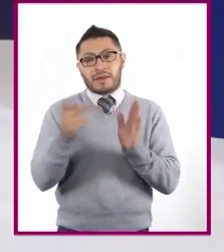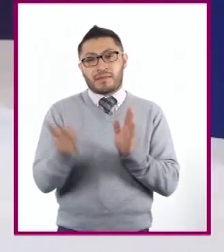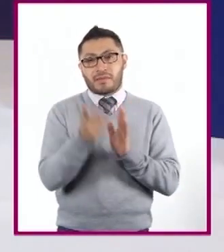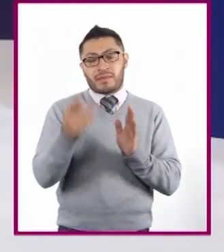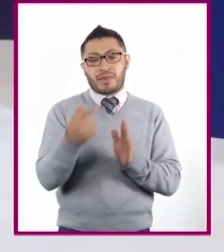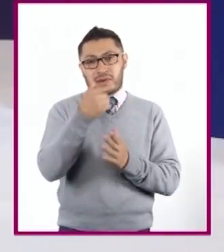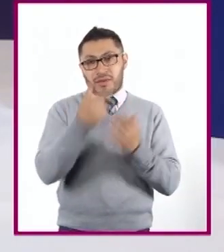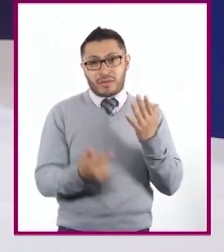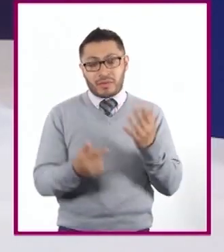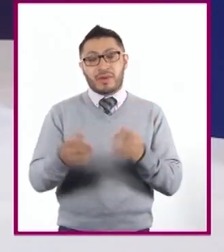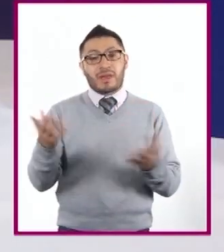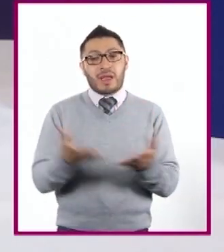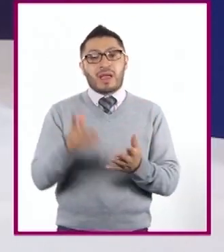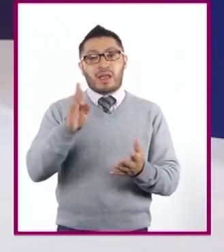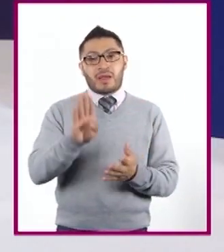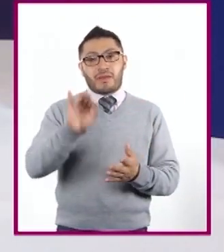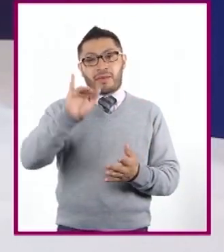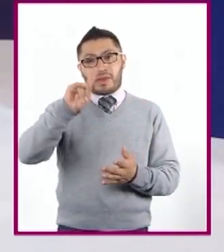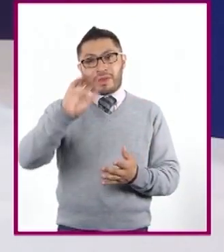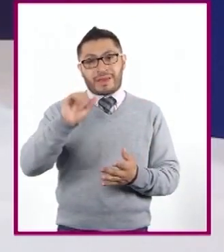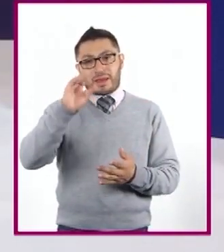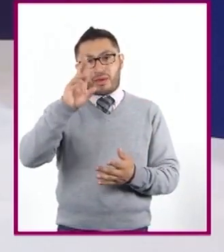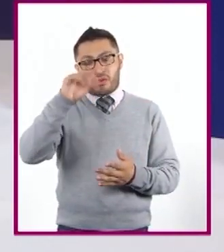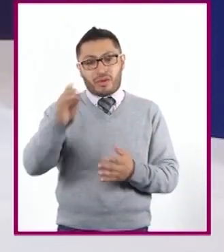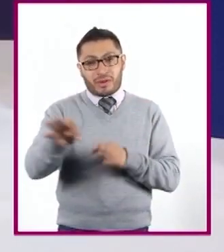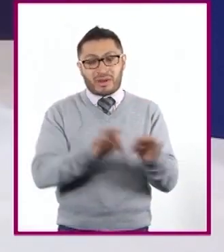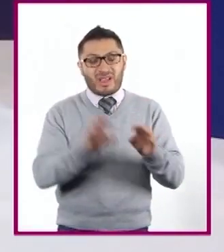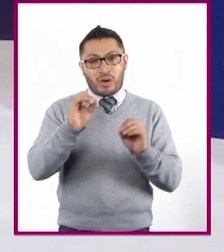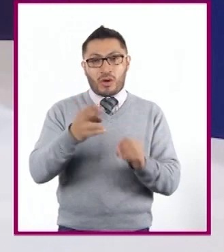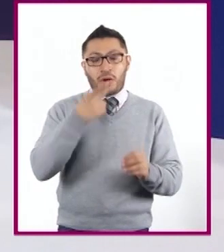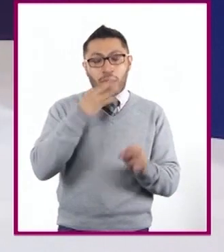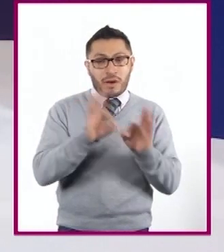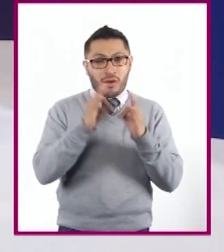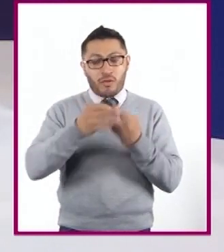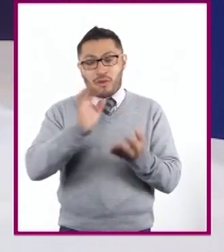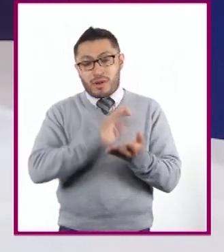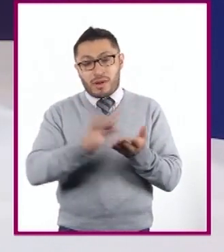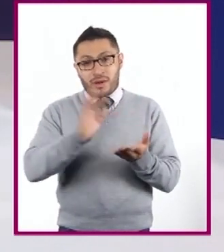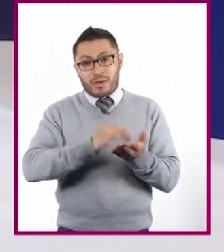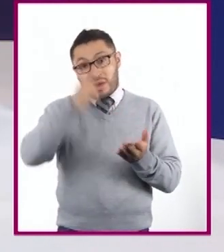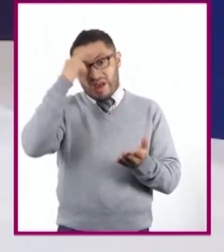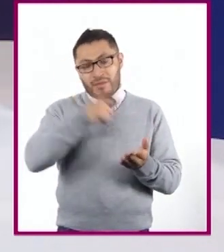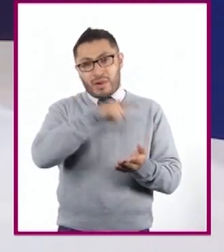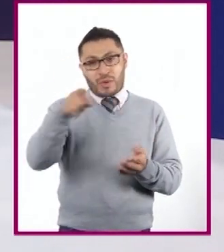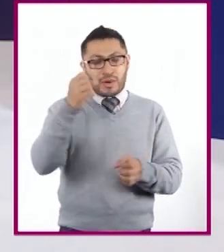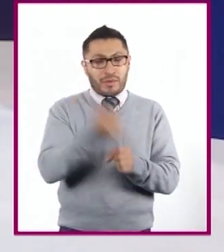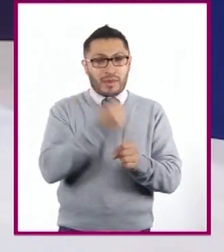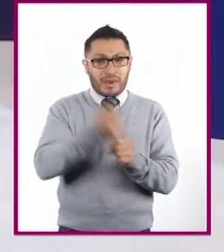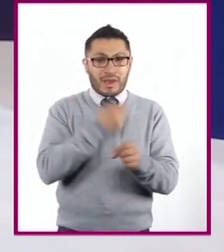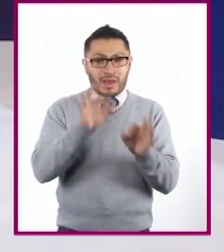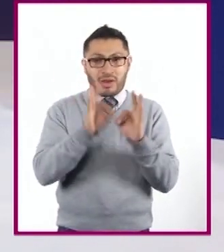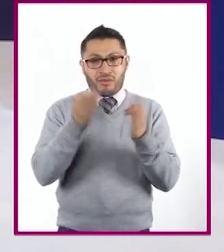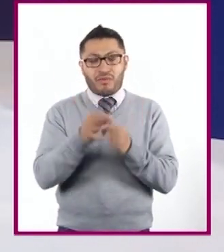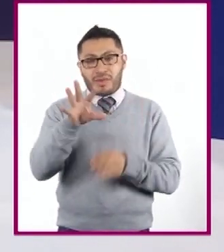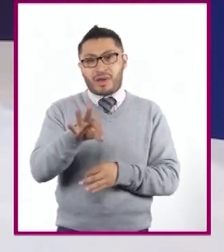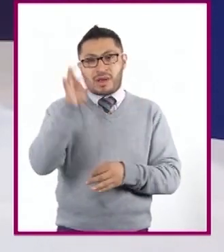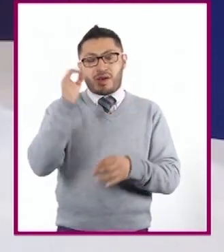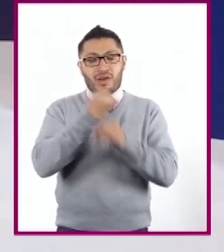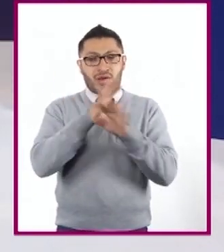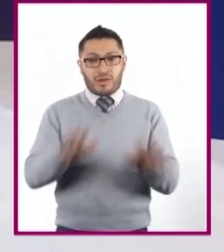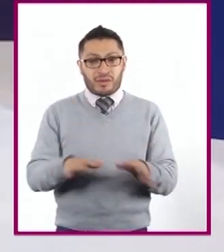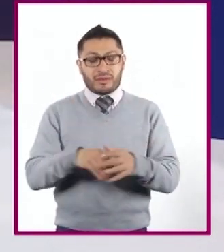una bitácora de trabajo o implementen estrategias de lectura para que practiquen la forma en la que seleccionan